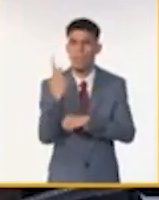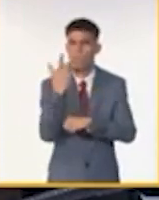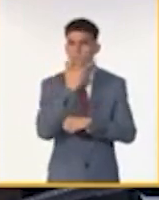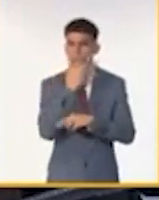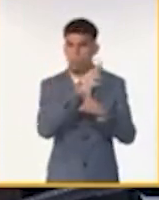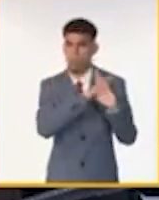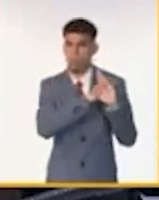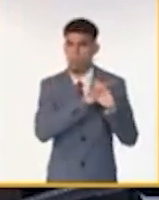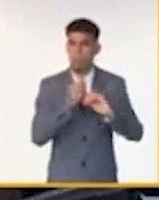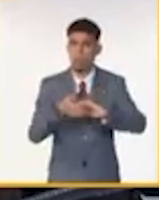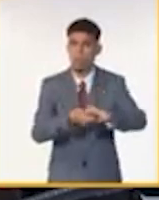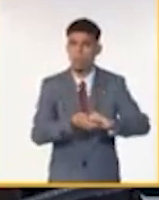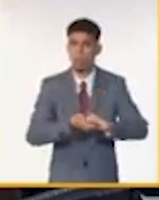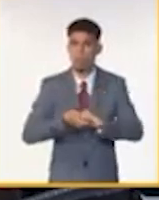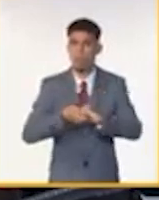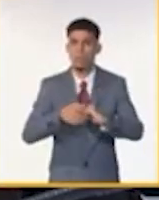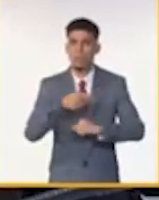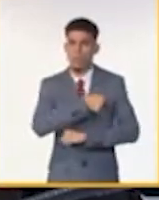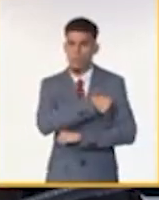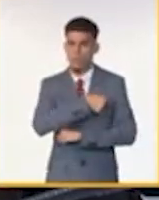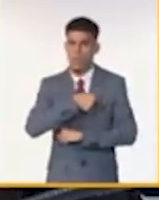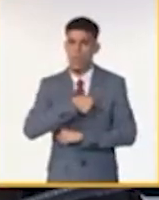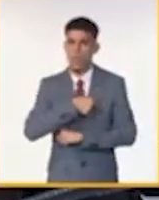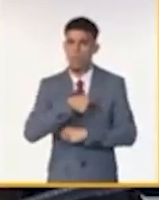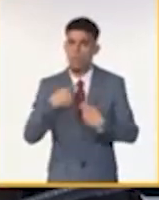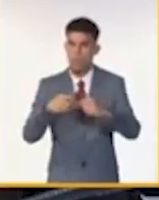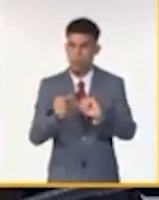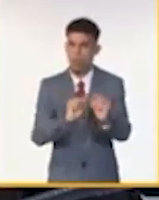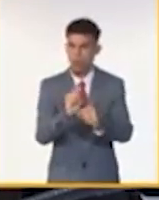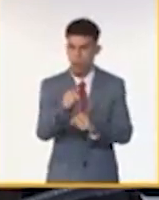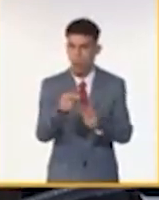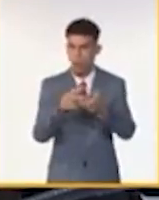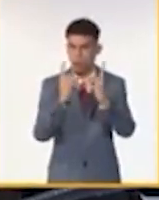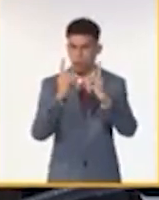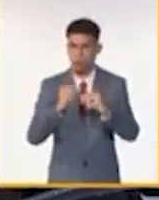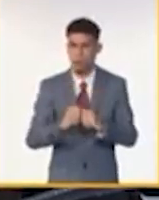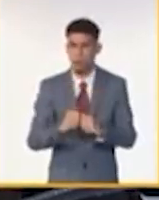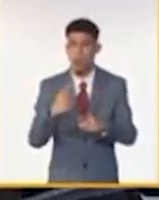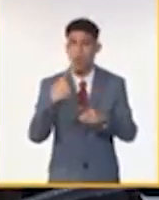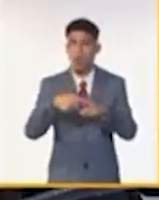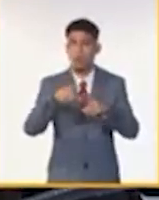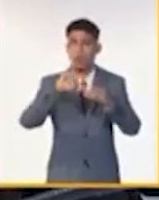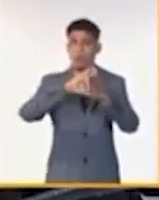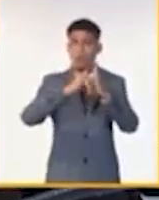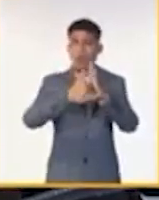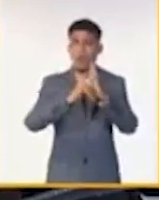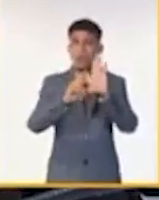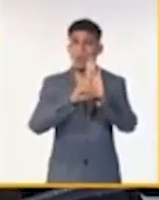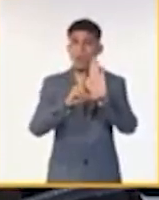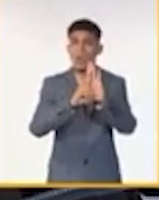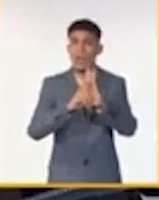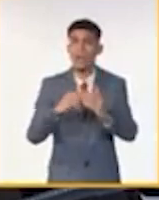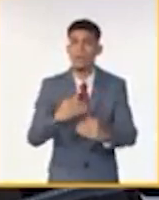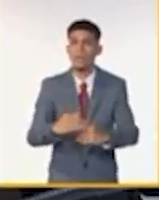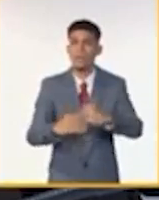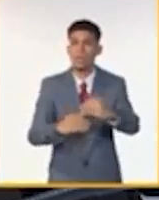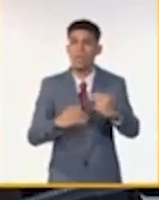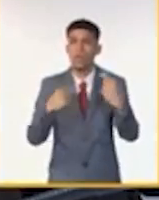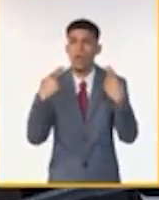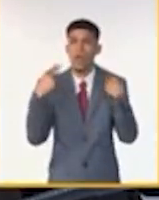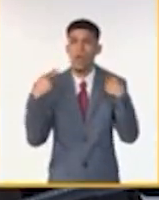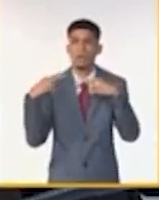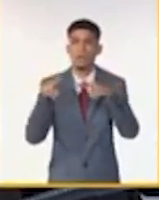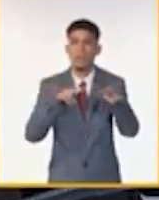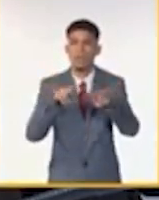los compañeros del Ministerio del interior también un proyecto de ley de proceso procedimiento administrativo y de